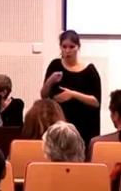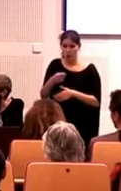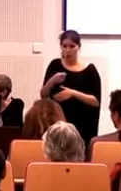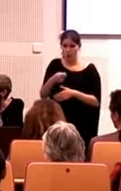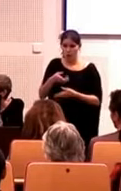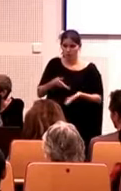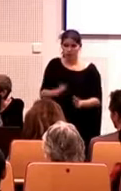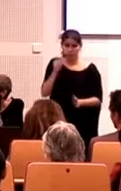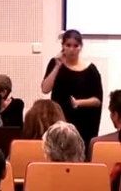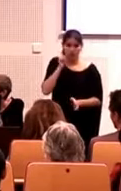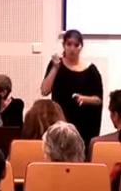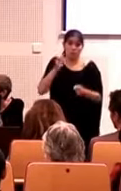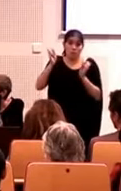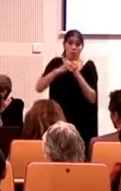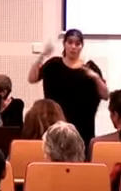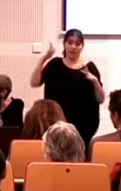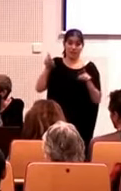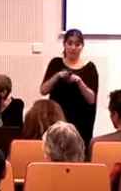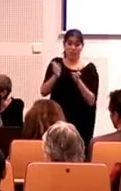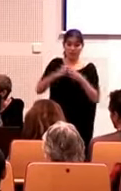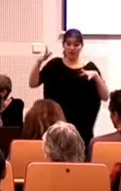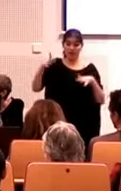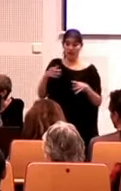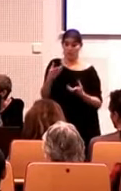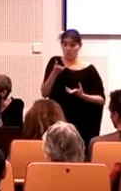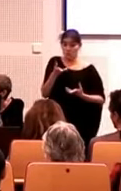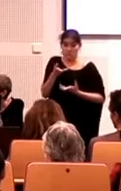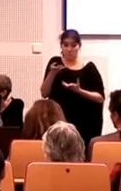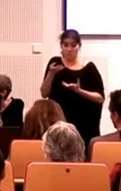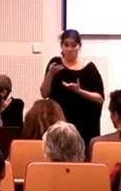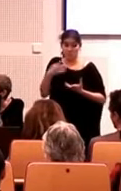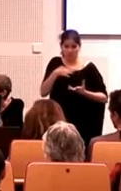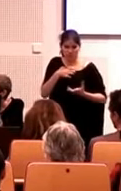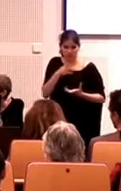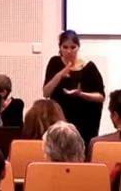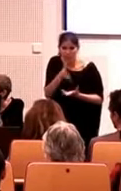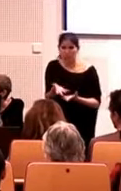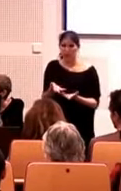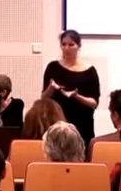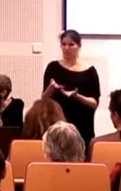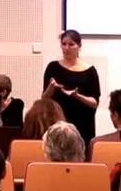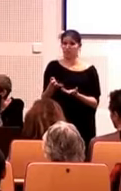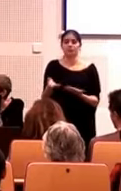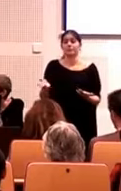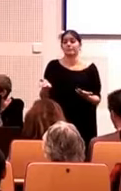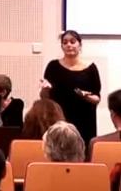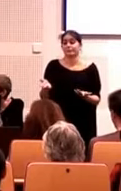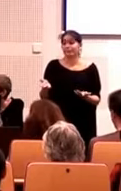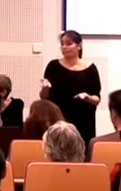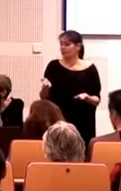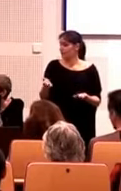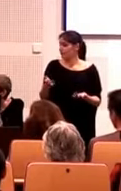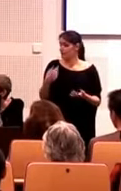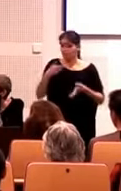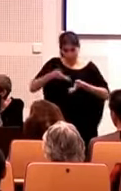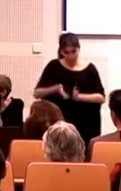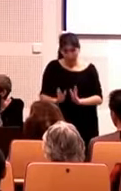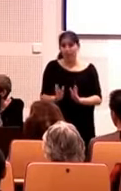quedar embarazada por arte del Espíritu Santo. Pues, digo, ¿por qué? Entonces, bueno, pues ya está. Yo tuve a mi